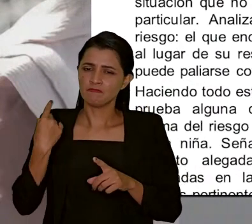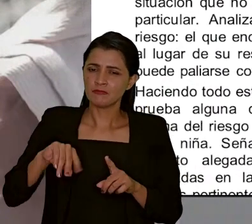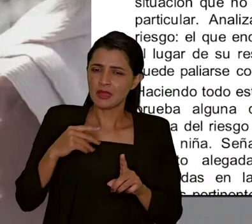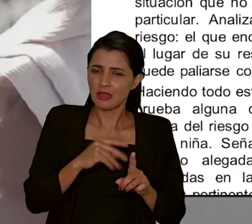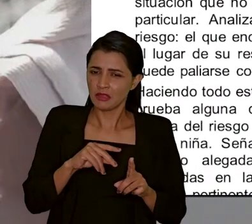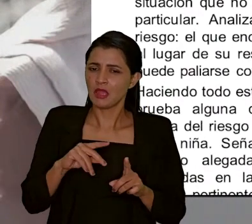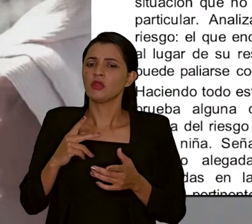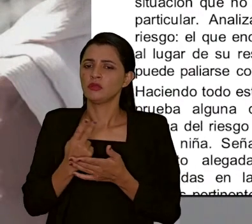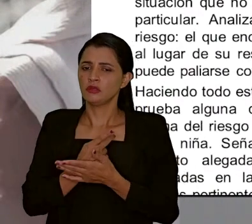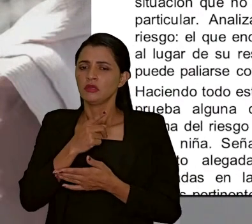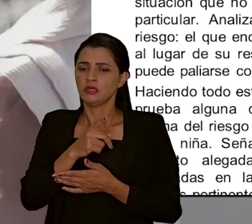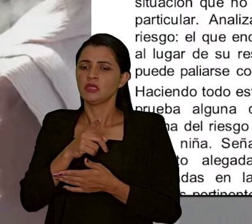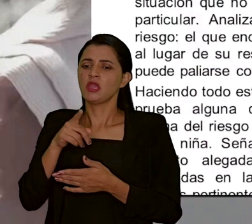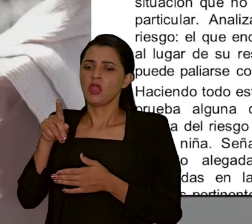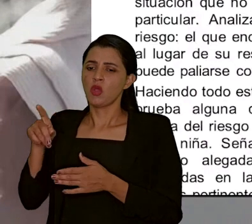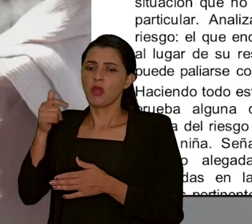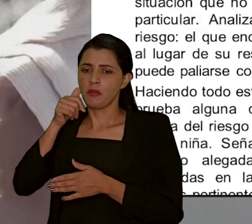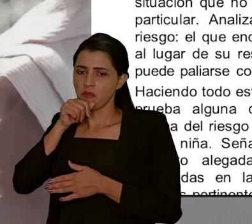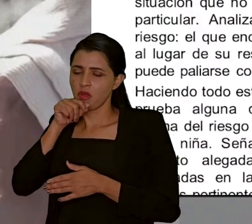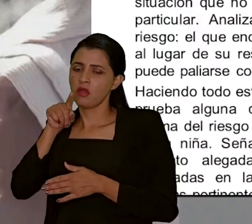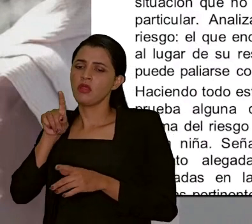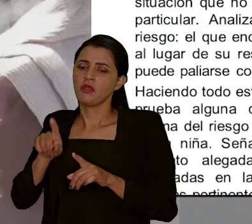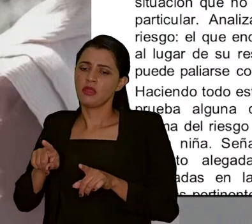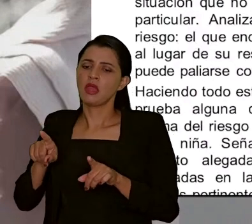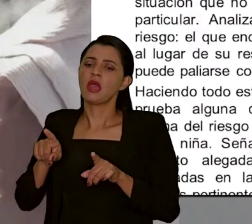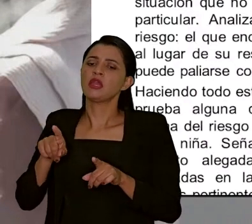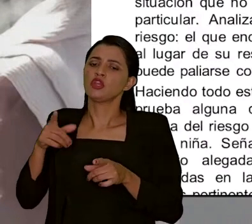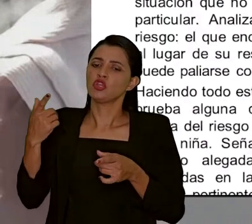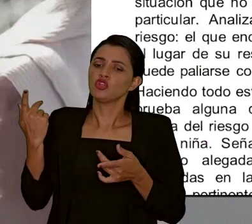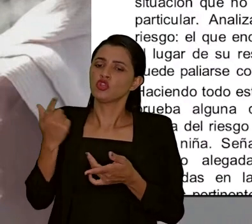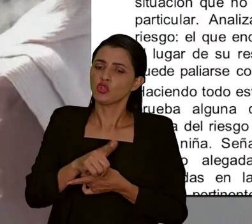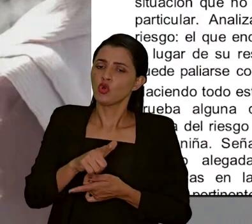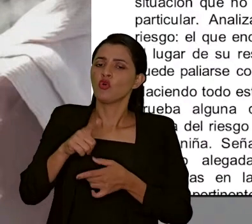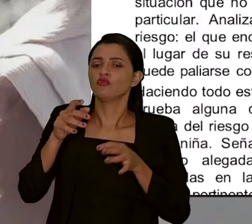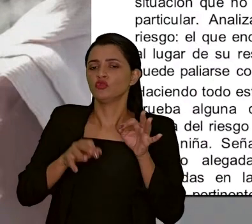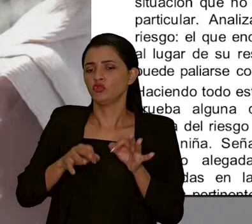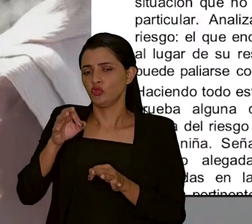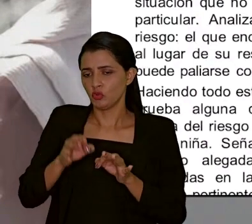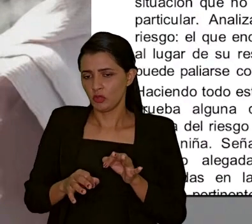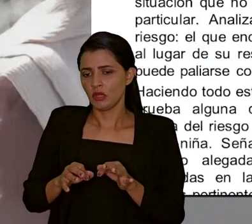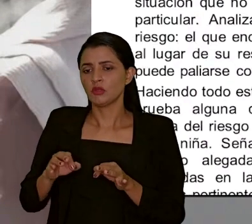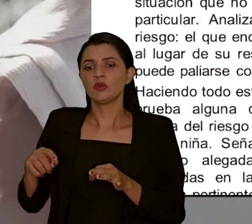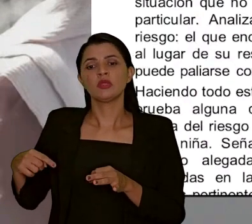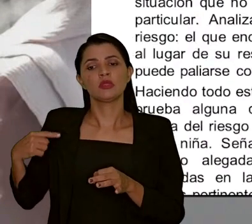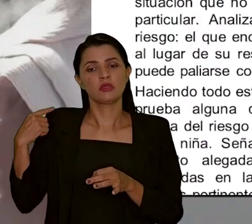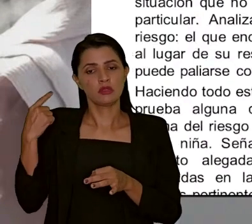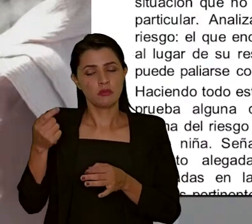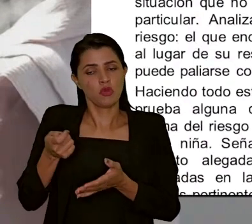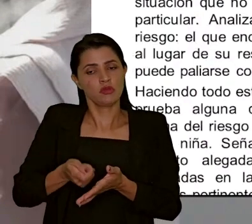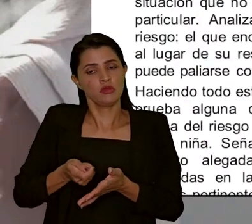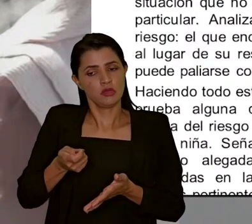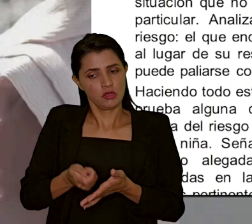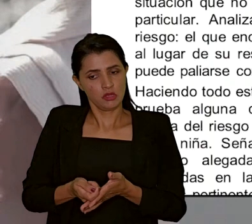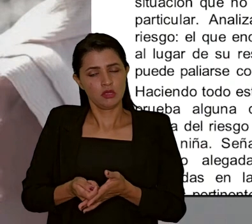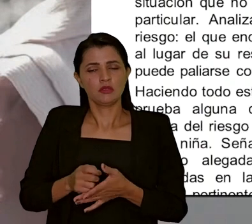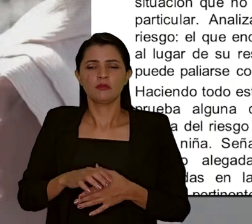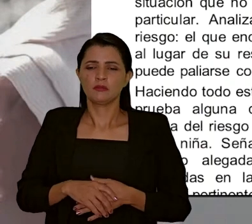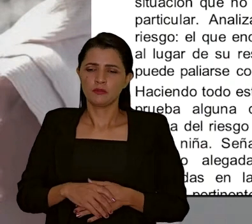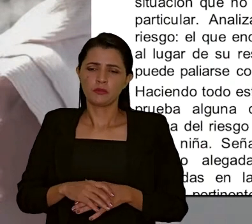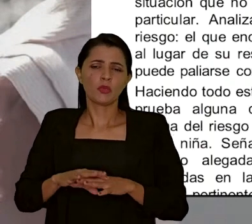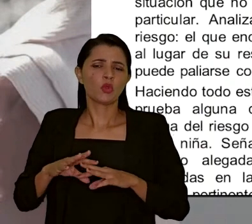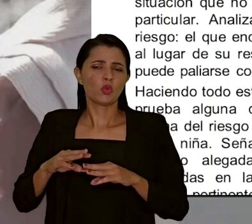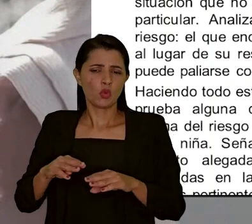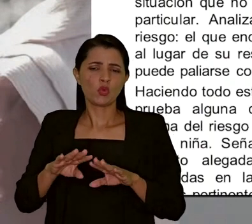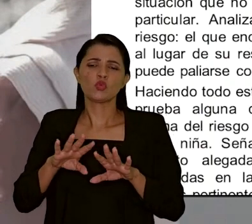deberán ser abordadas por el juez de la residencia habitual, es decir, de Chile, con todas las pruebas. Una vez